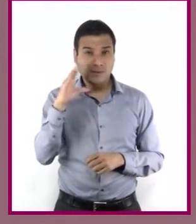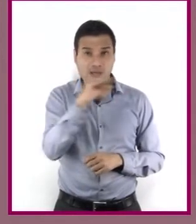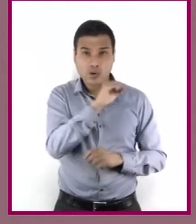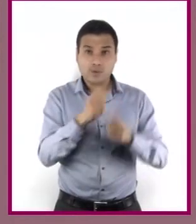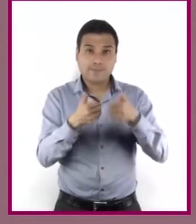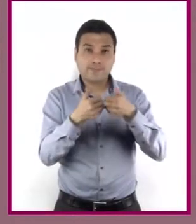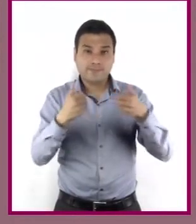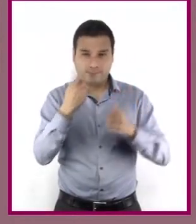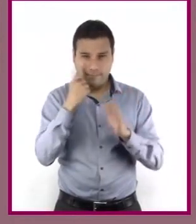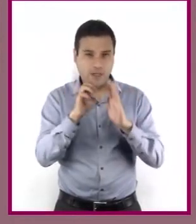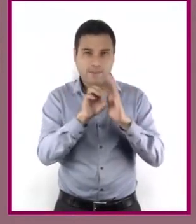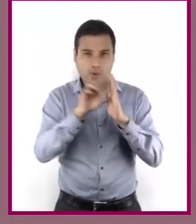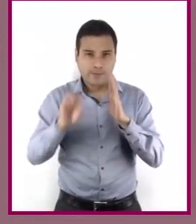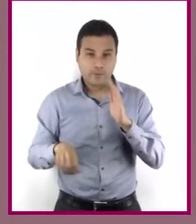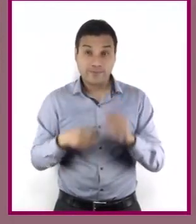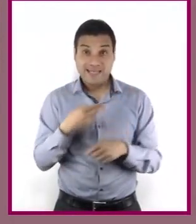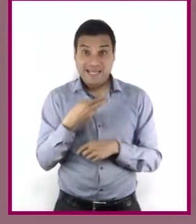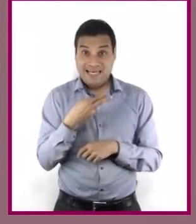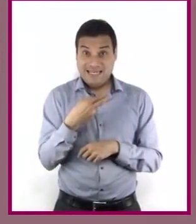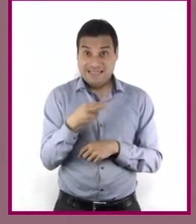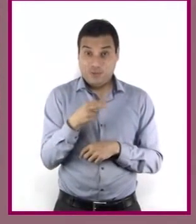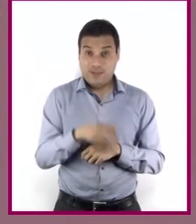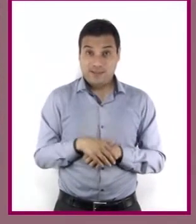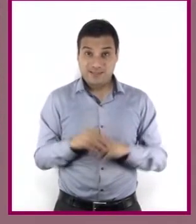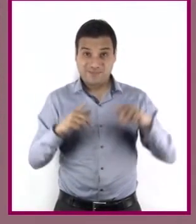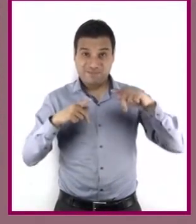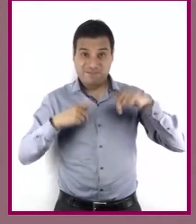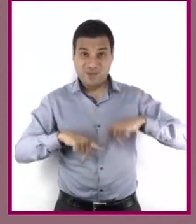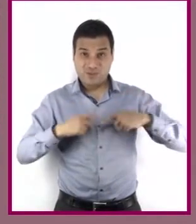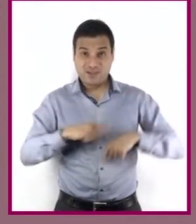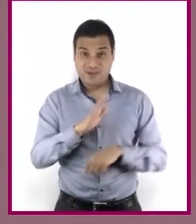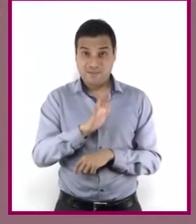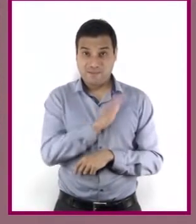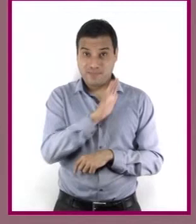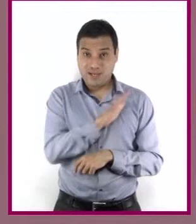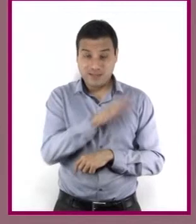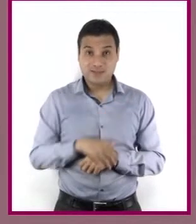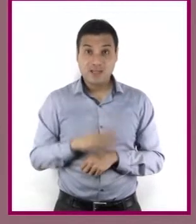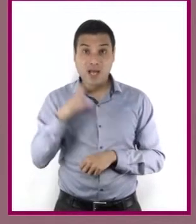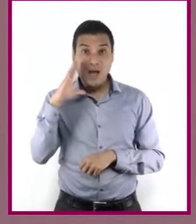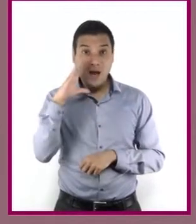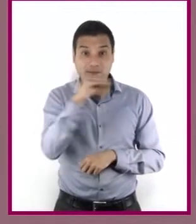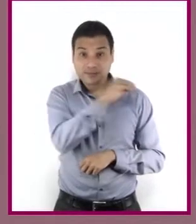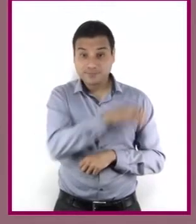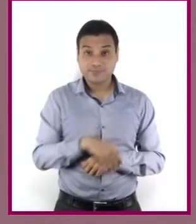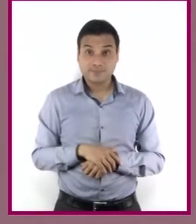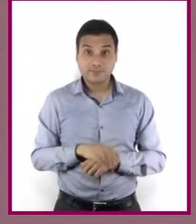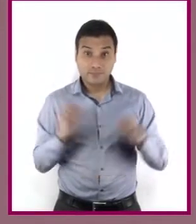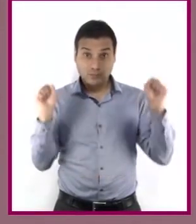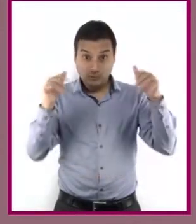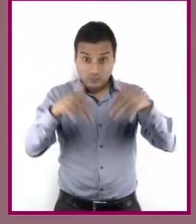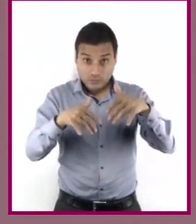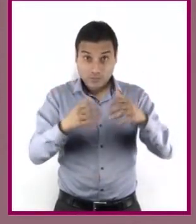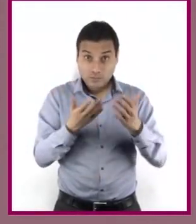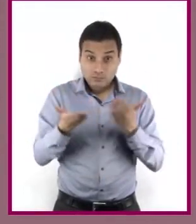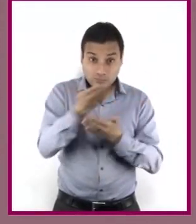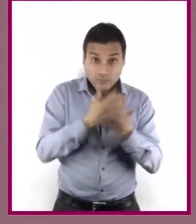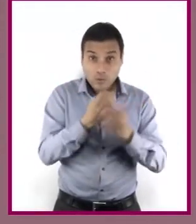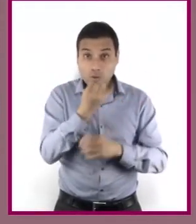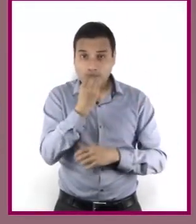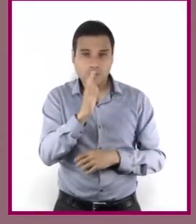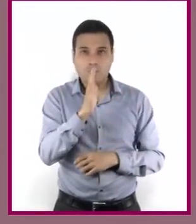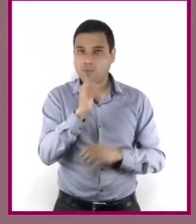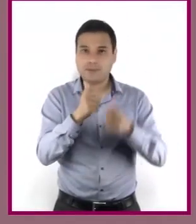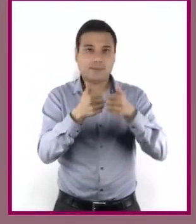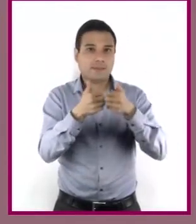Por ejemplo, en los restaurantes, las personas de piel blanca y los afroamericanos comían separados. El